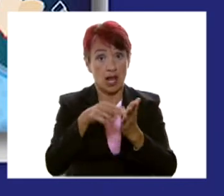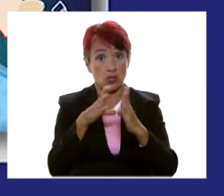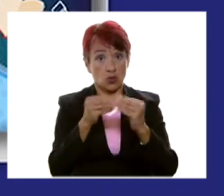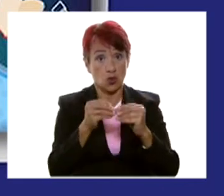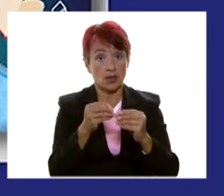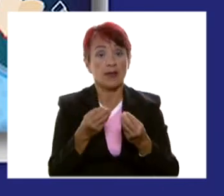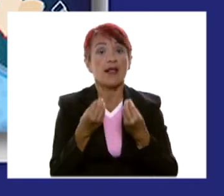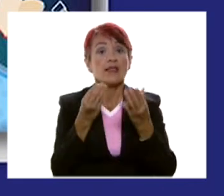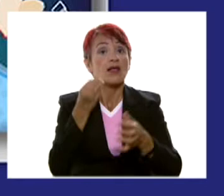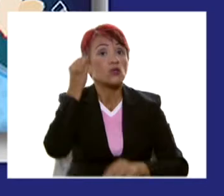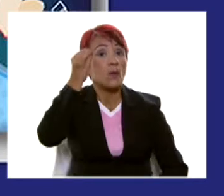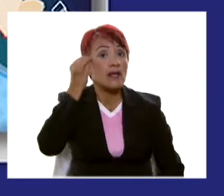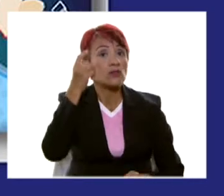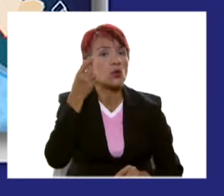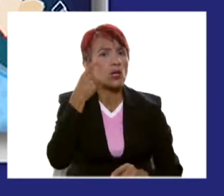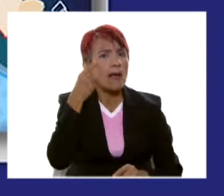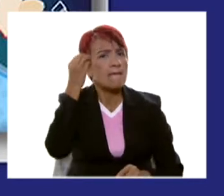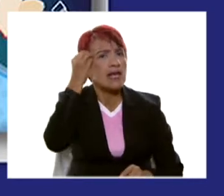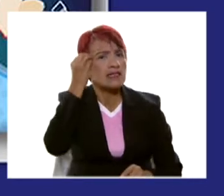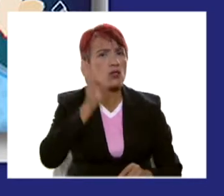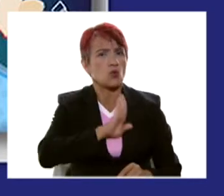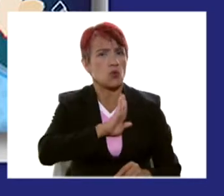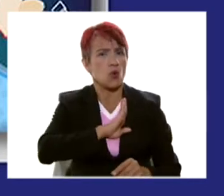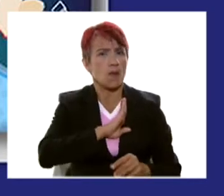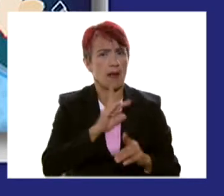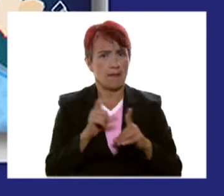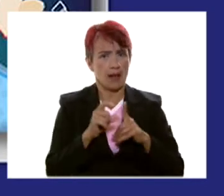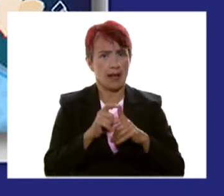tu opinión, tu punto de vista y tus comentarios sobre